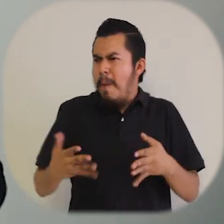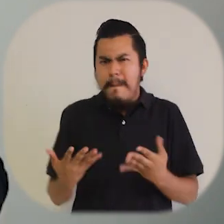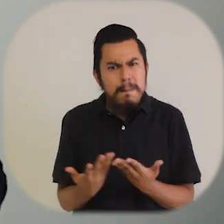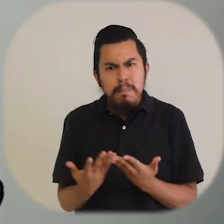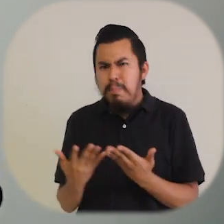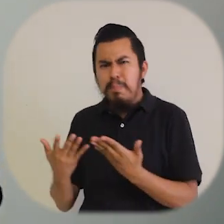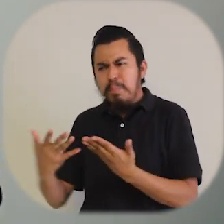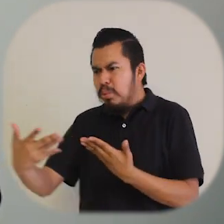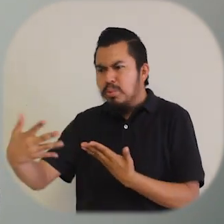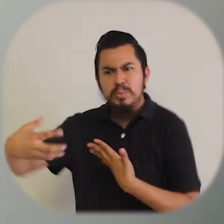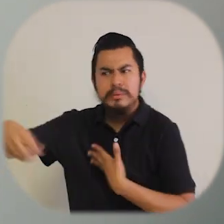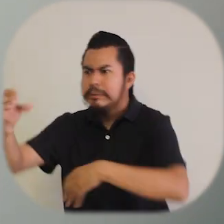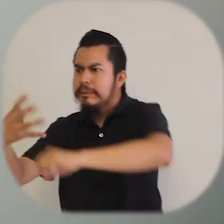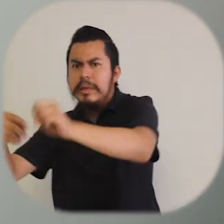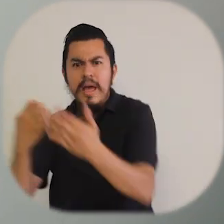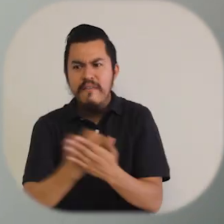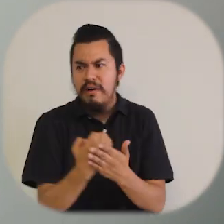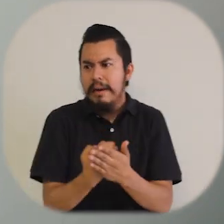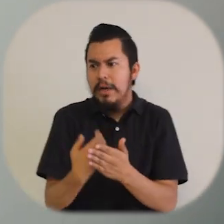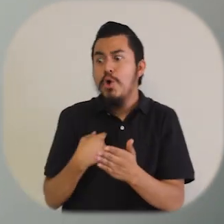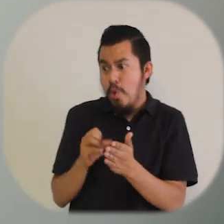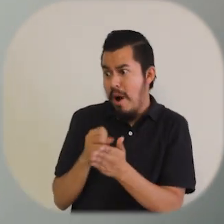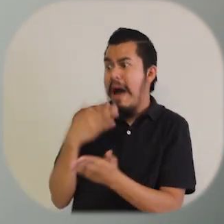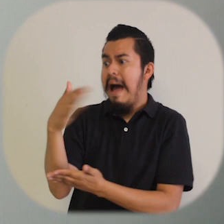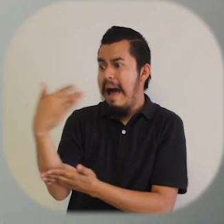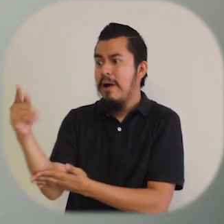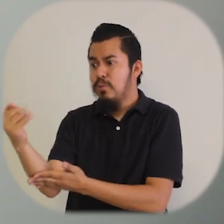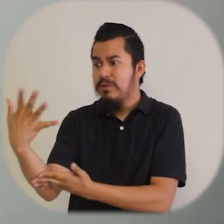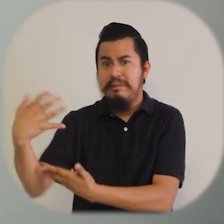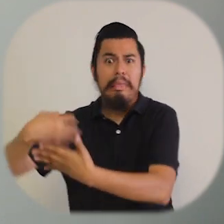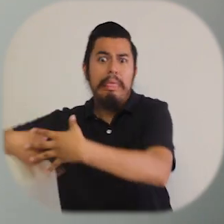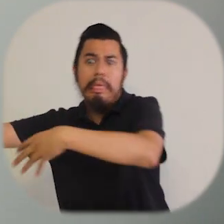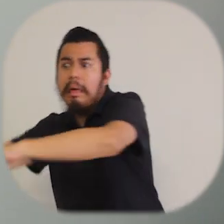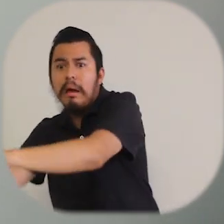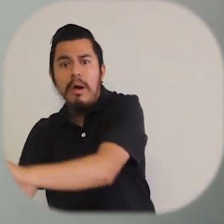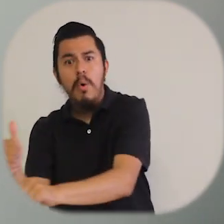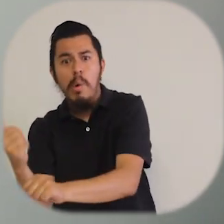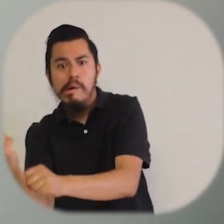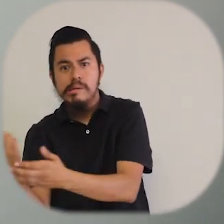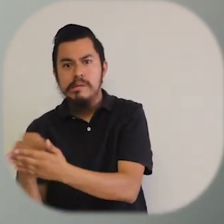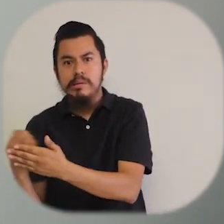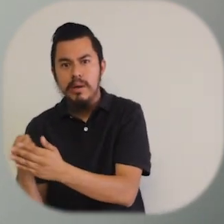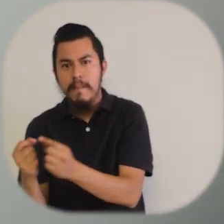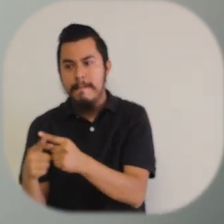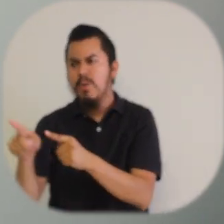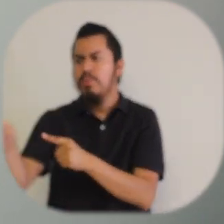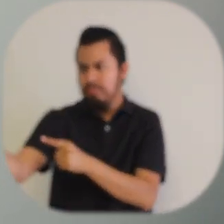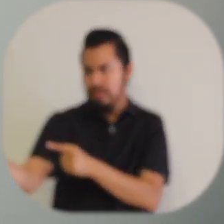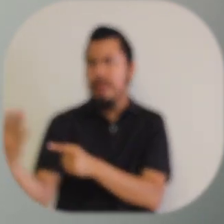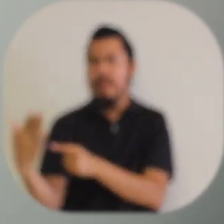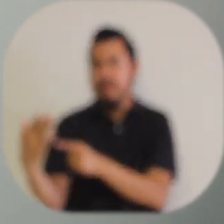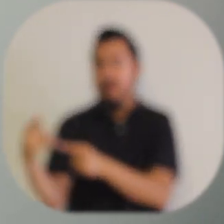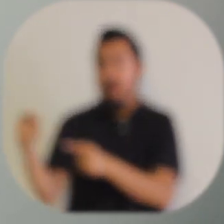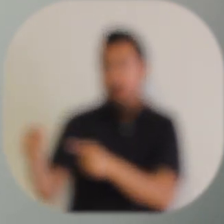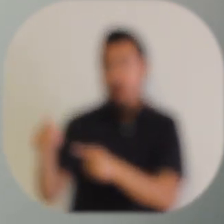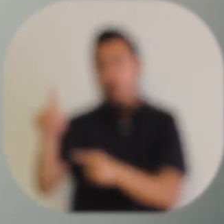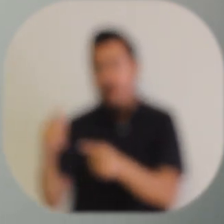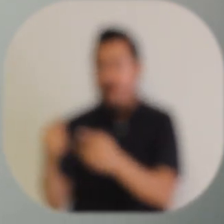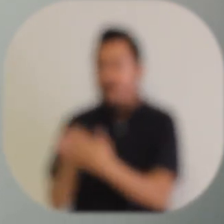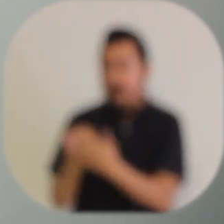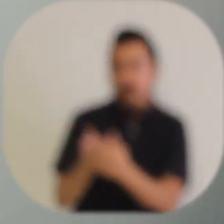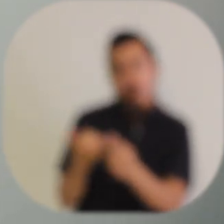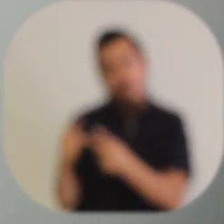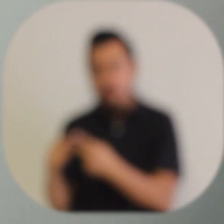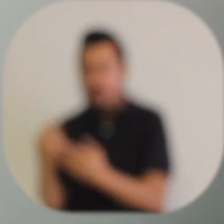les hemos predicado? Pero ustedes dicen que hay este evangelio, el otro evangelio, pero ¿realmente será que los